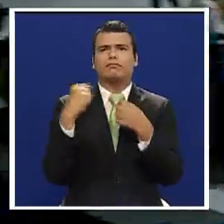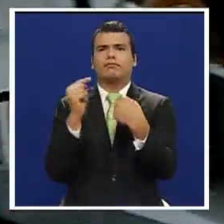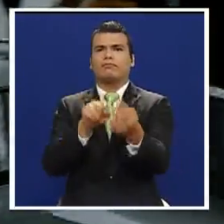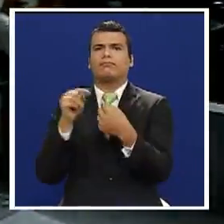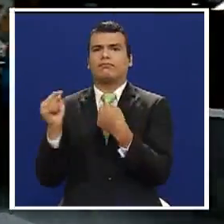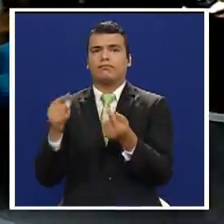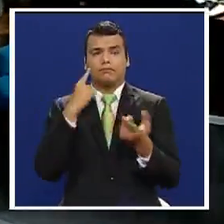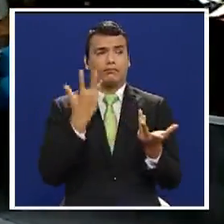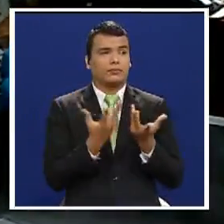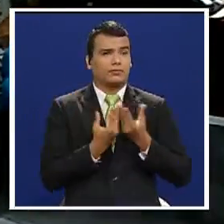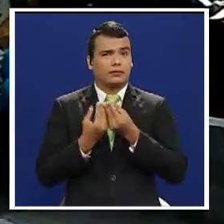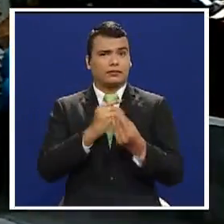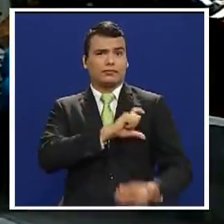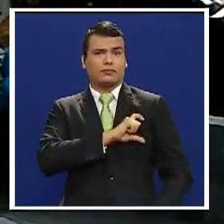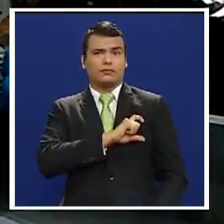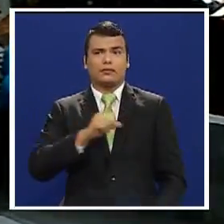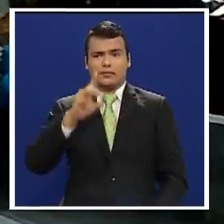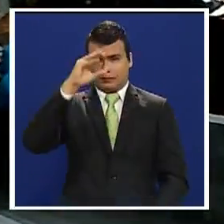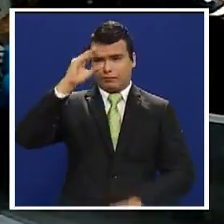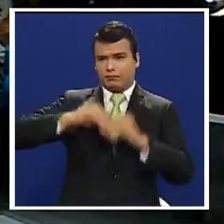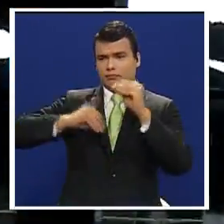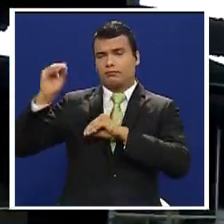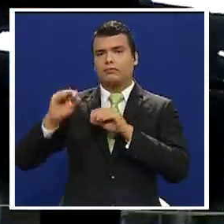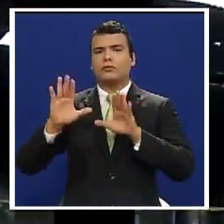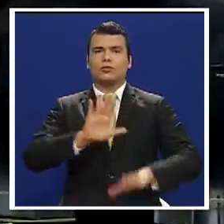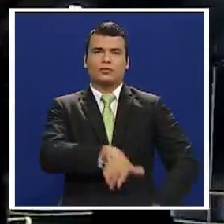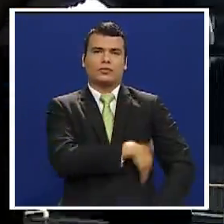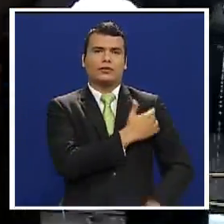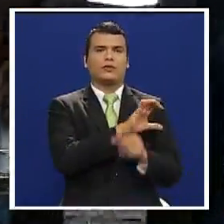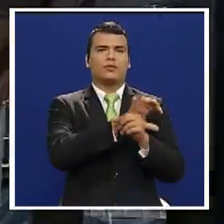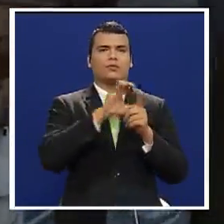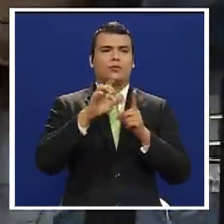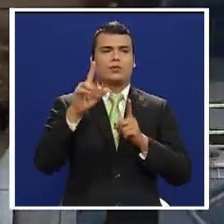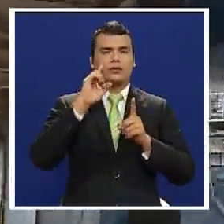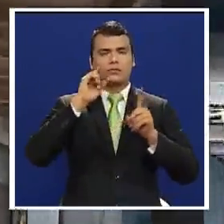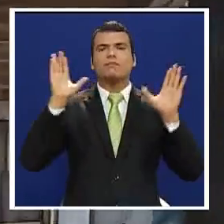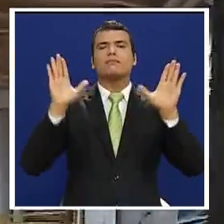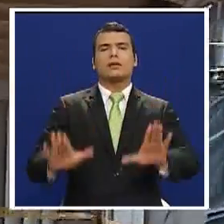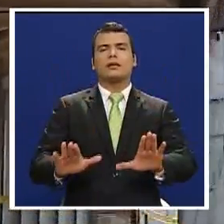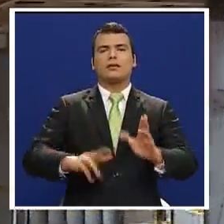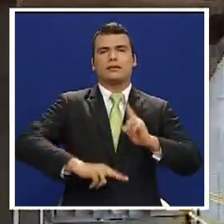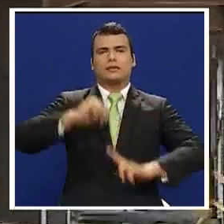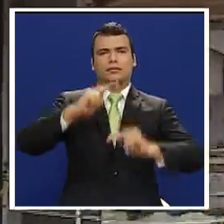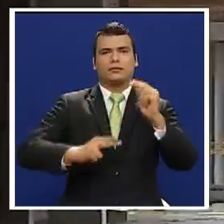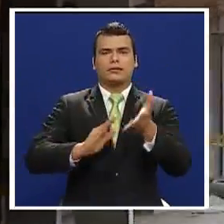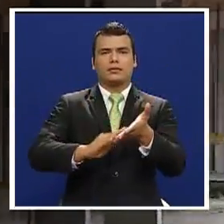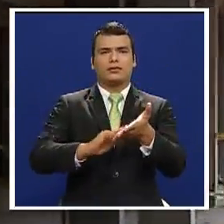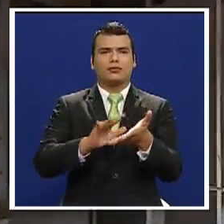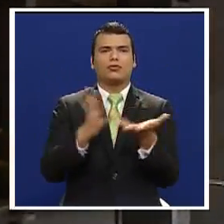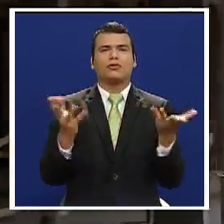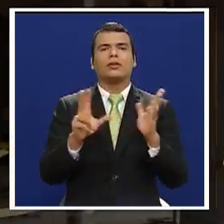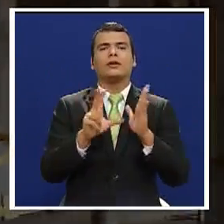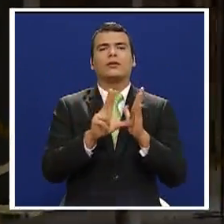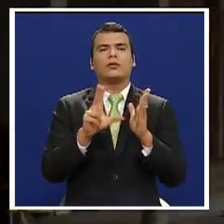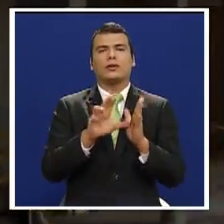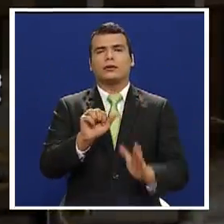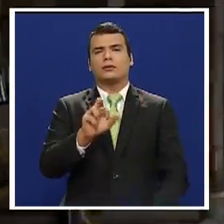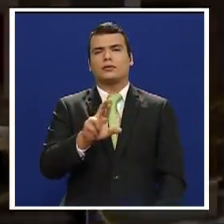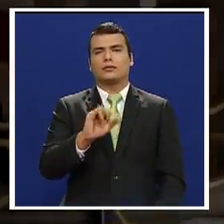se encargará de sancionarlo para que entre en vigencia. La suspensión de las obras en el Hotel y Teatro Aristi en el centro de Cali,